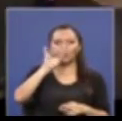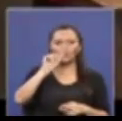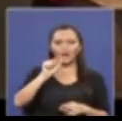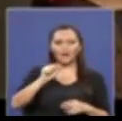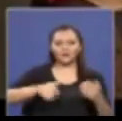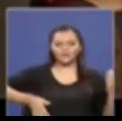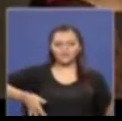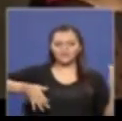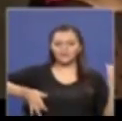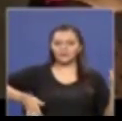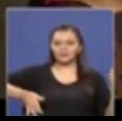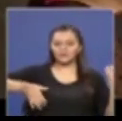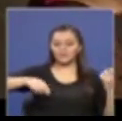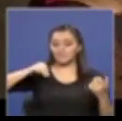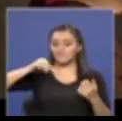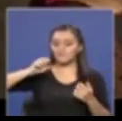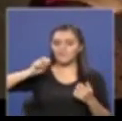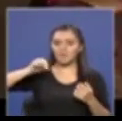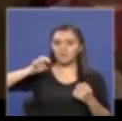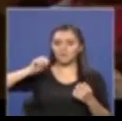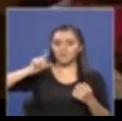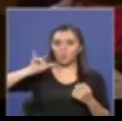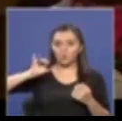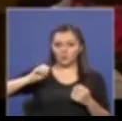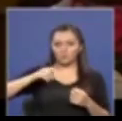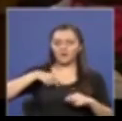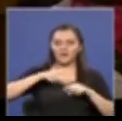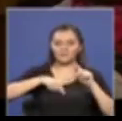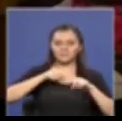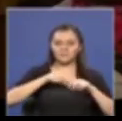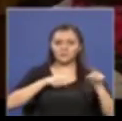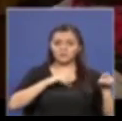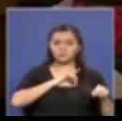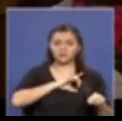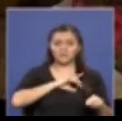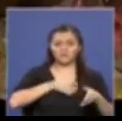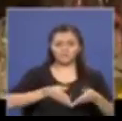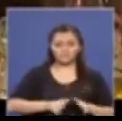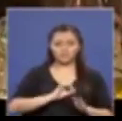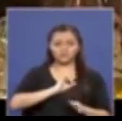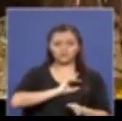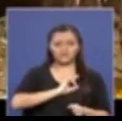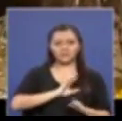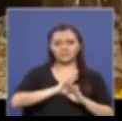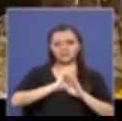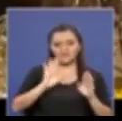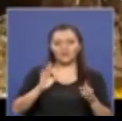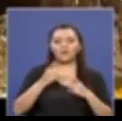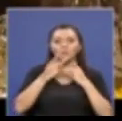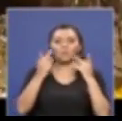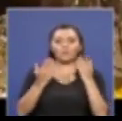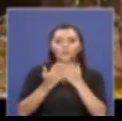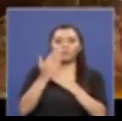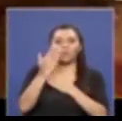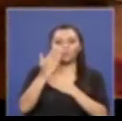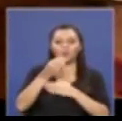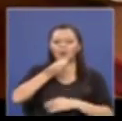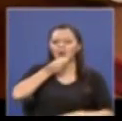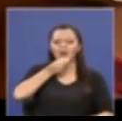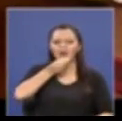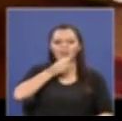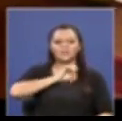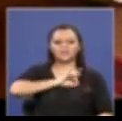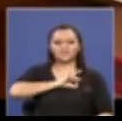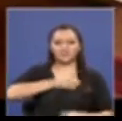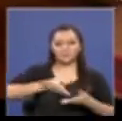su guitarrista, Manolo, un querido amigo, él es chileno. Y luego viene Pueblo Nuevo y uno de sus vocalistas, Juan Paredes,